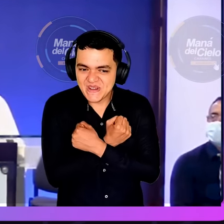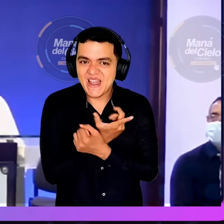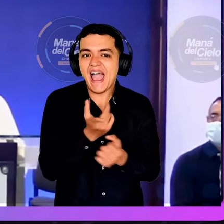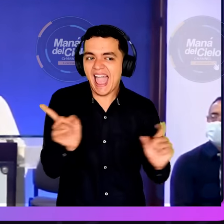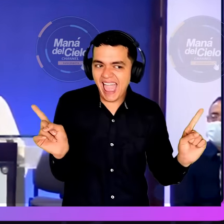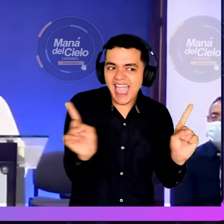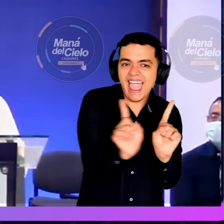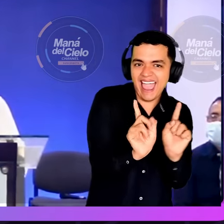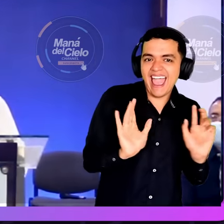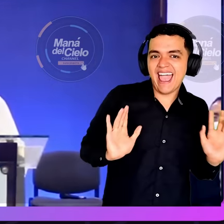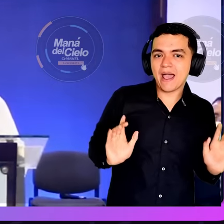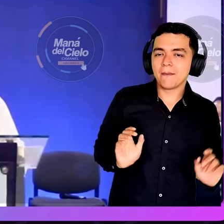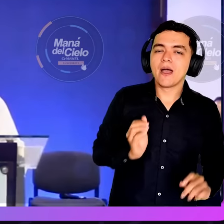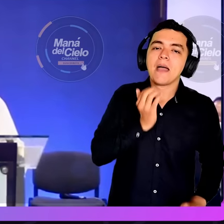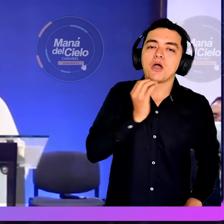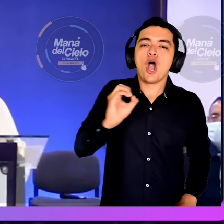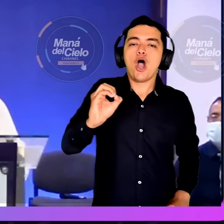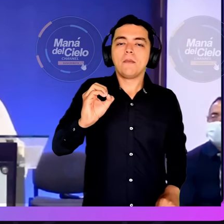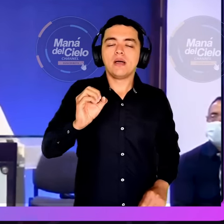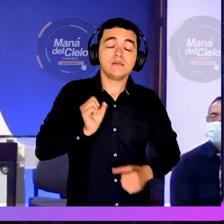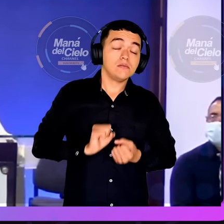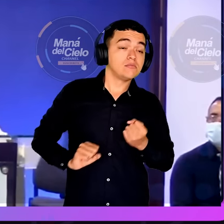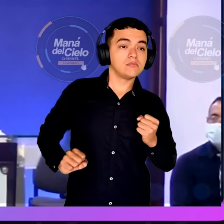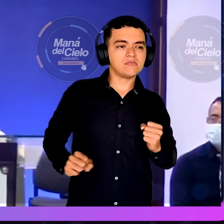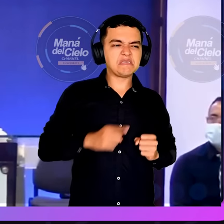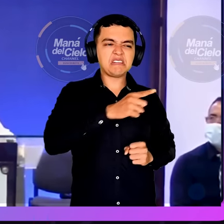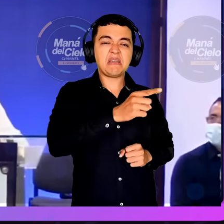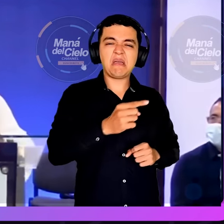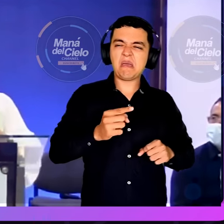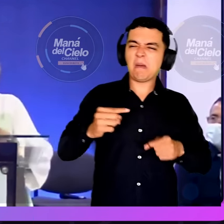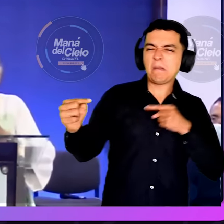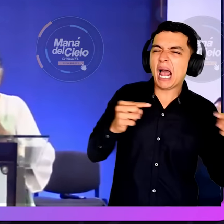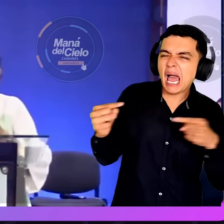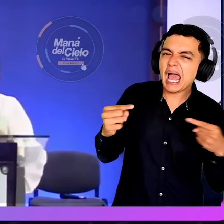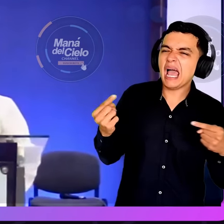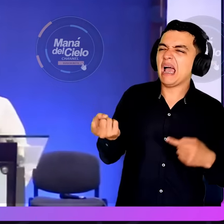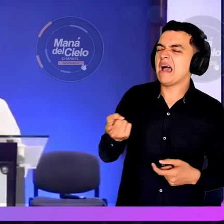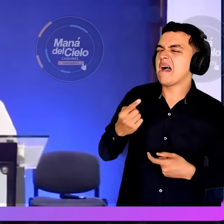sea cantaletosa? Levante la mano. Ah, yo, el único era mi esposo.